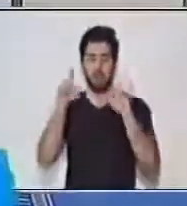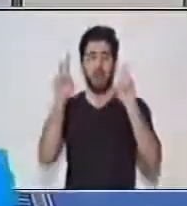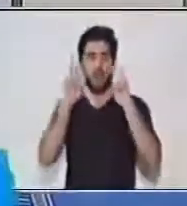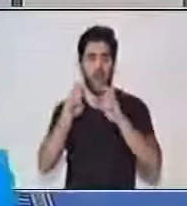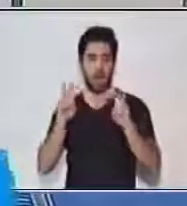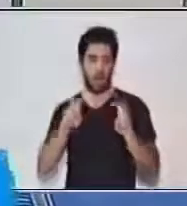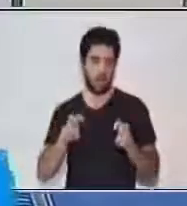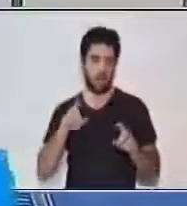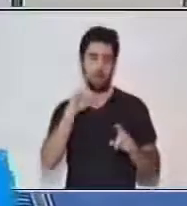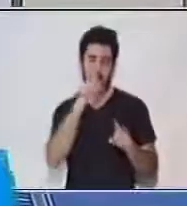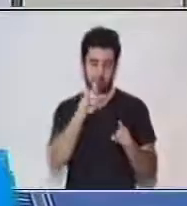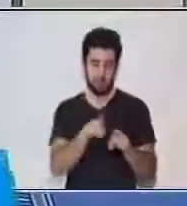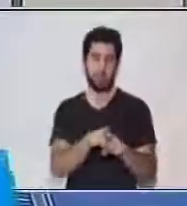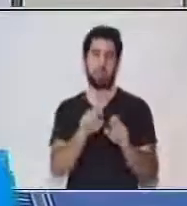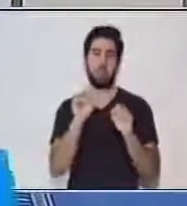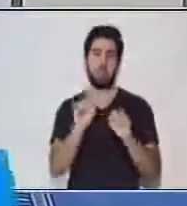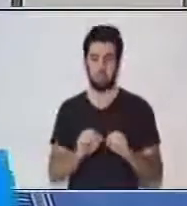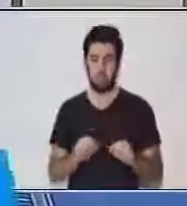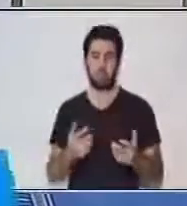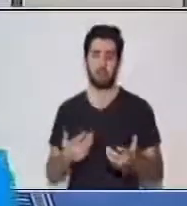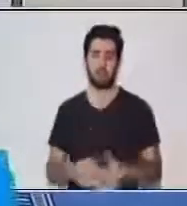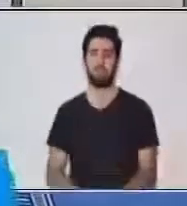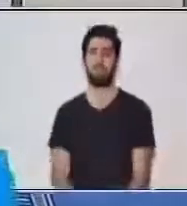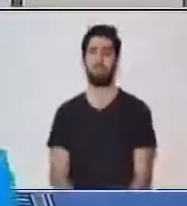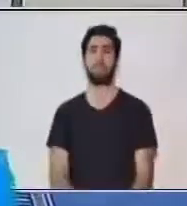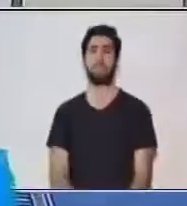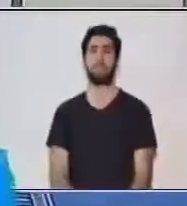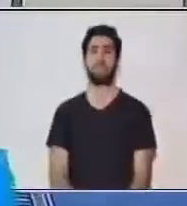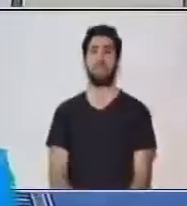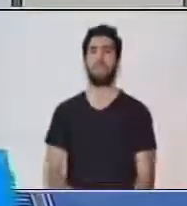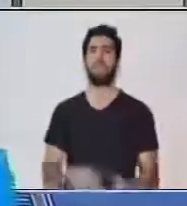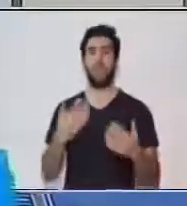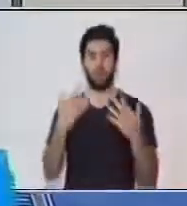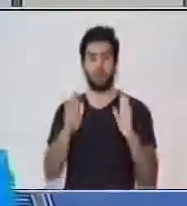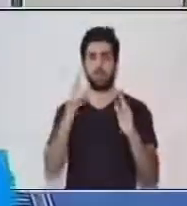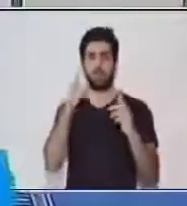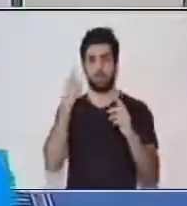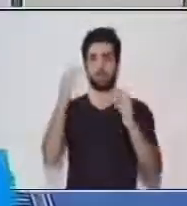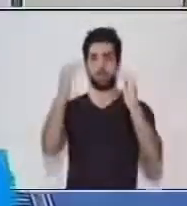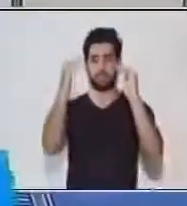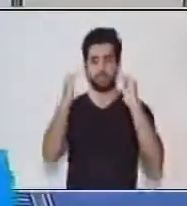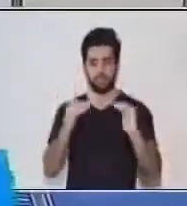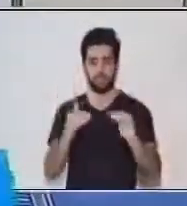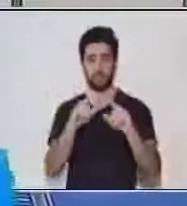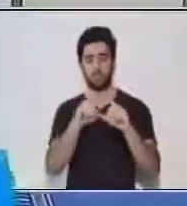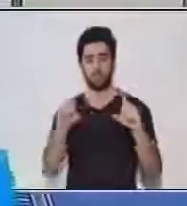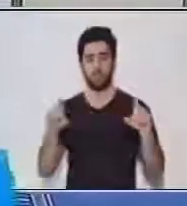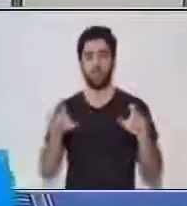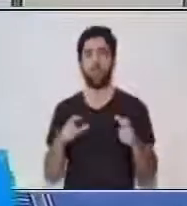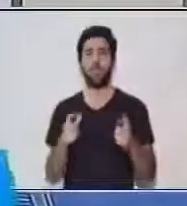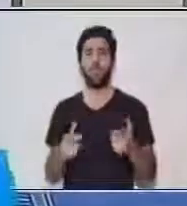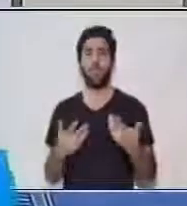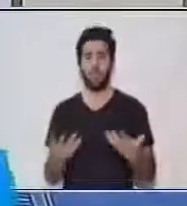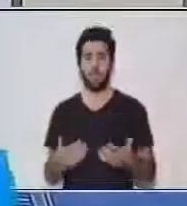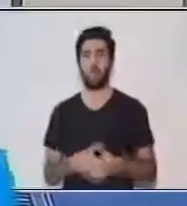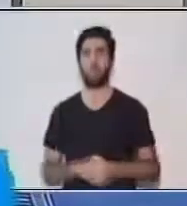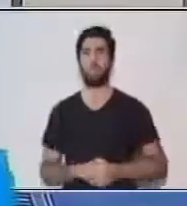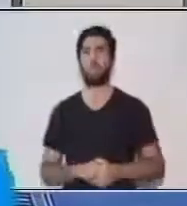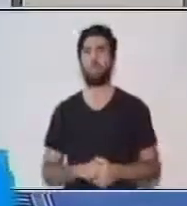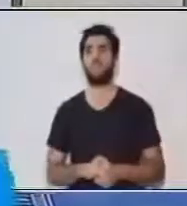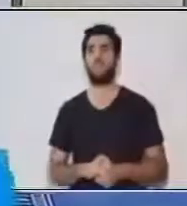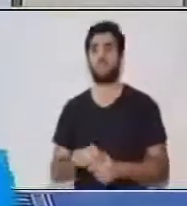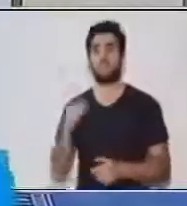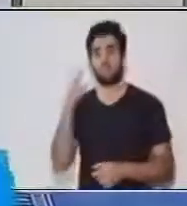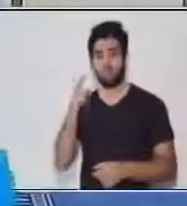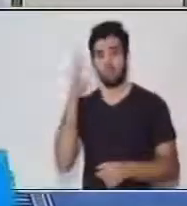función trigonométrica. Ahora observemos qué pasa con la velocidad, ¿sí? Recordemos que